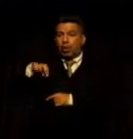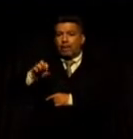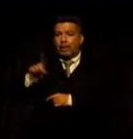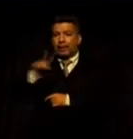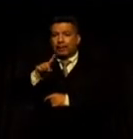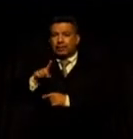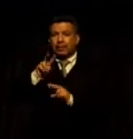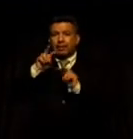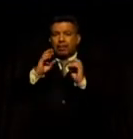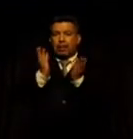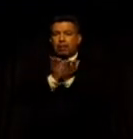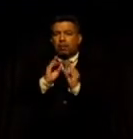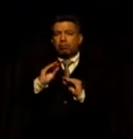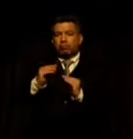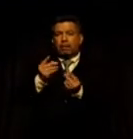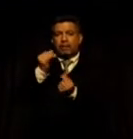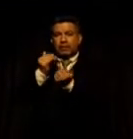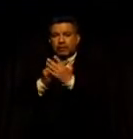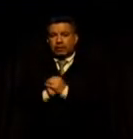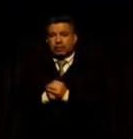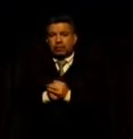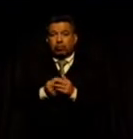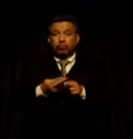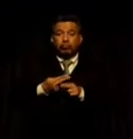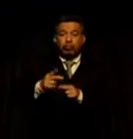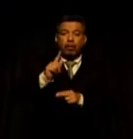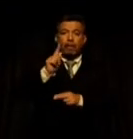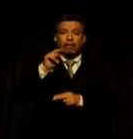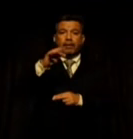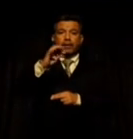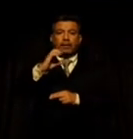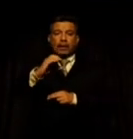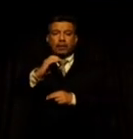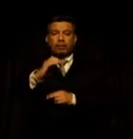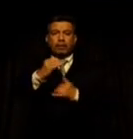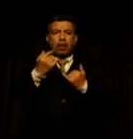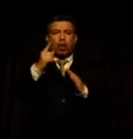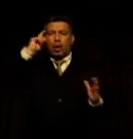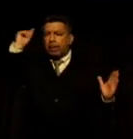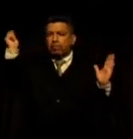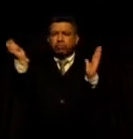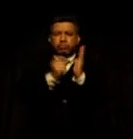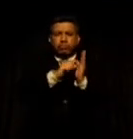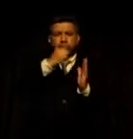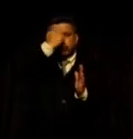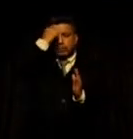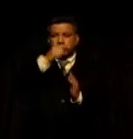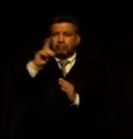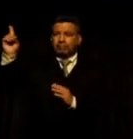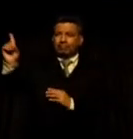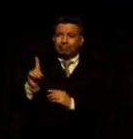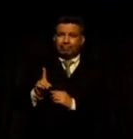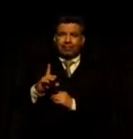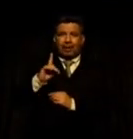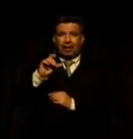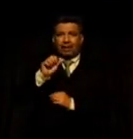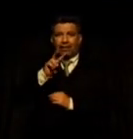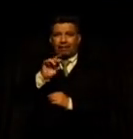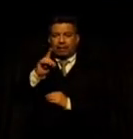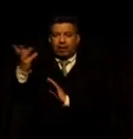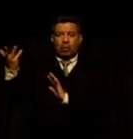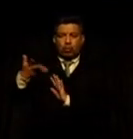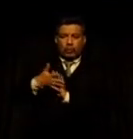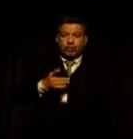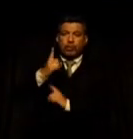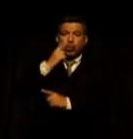financiera vamos con el de fintech y el punto central que es la llegada también de david cuando